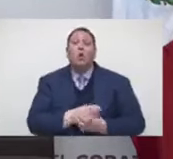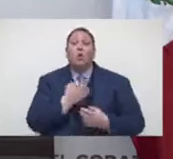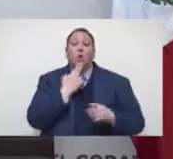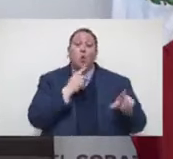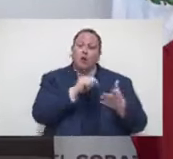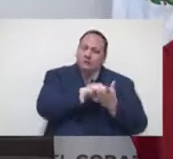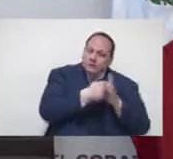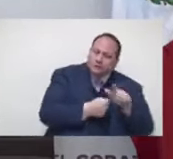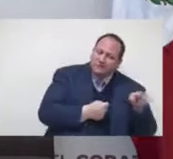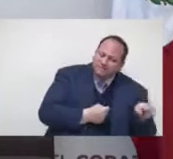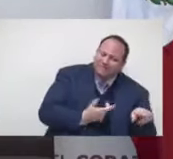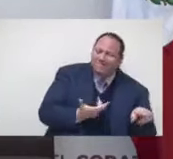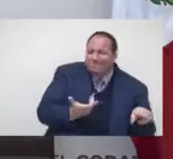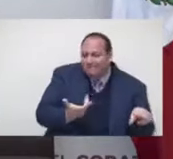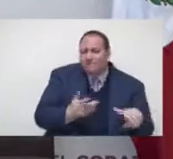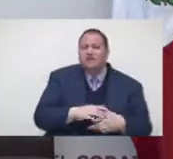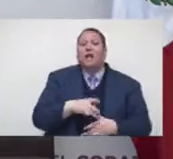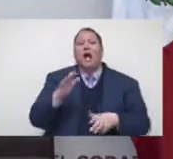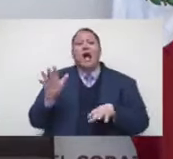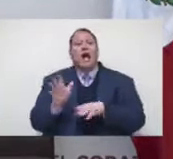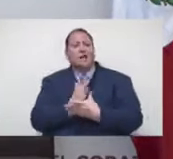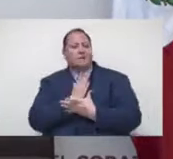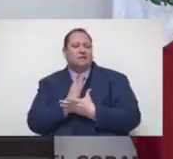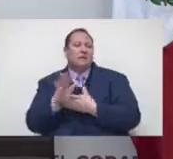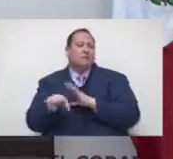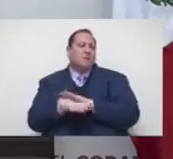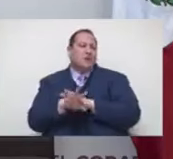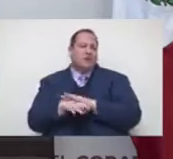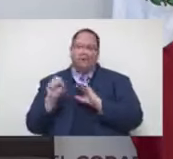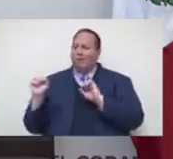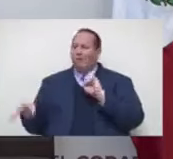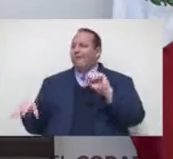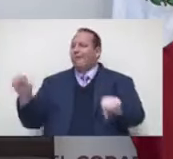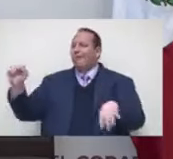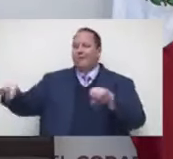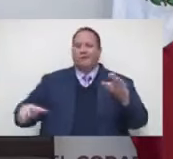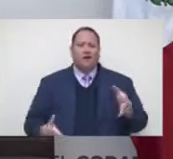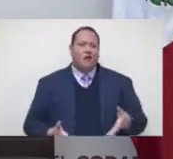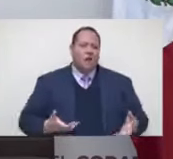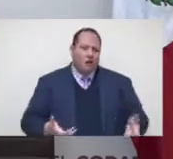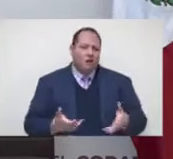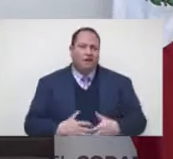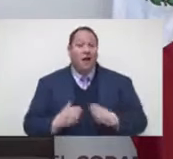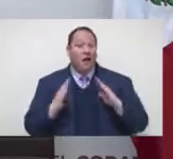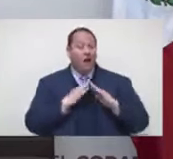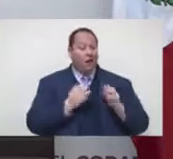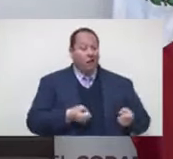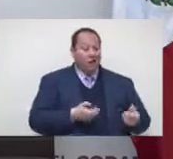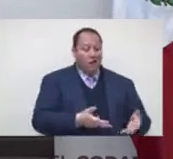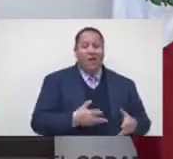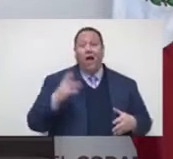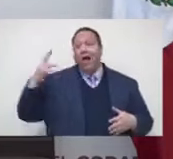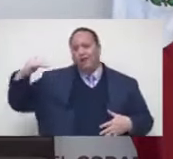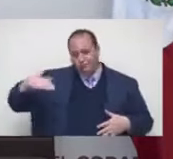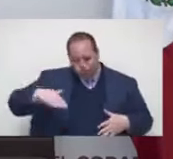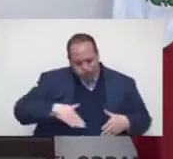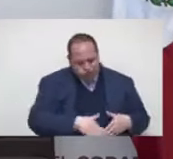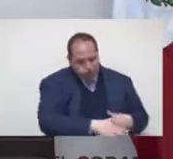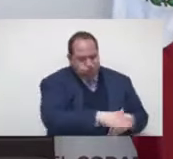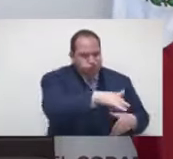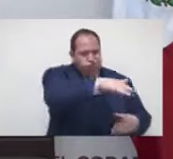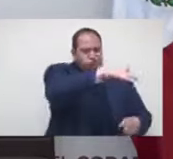técnica más la basura que se deja en el frente de las casas, que el agua corre y hace que se